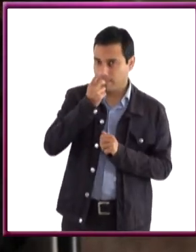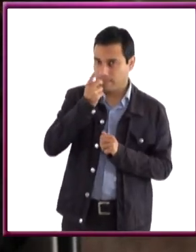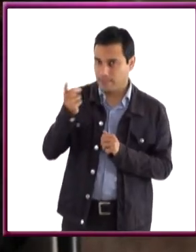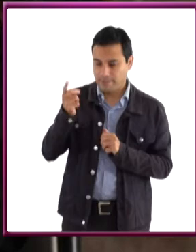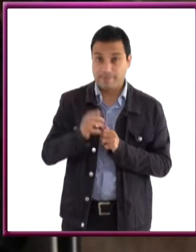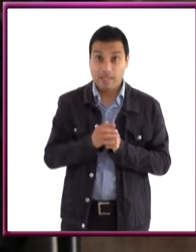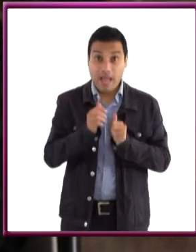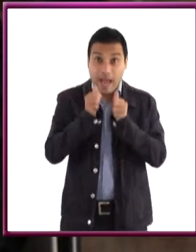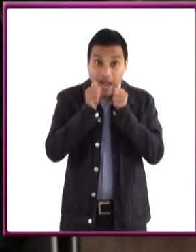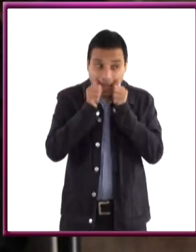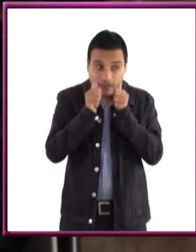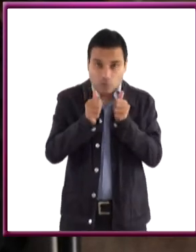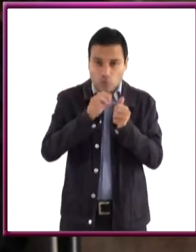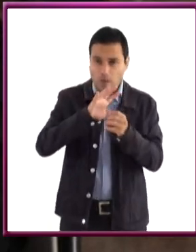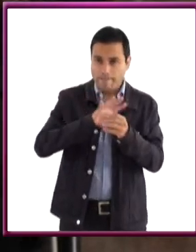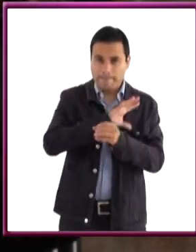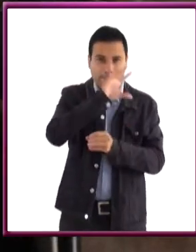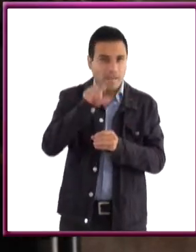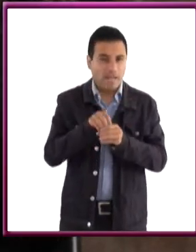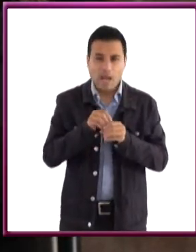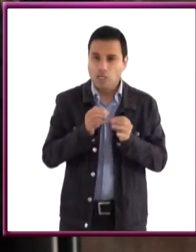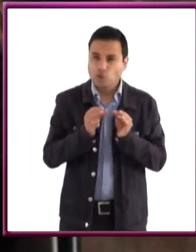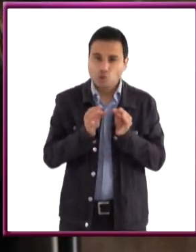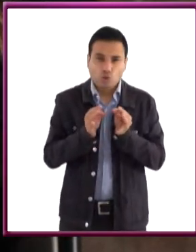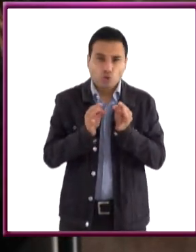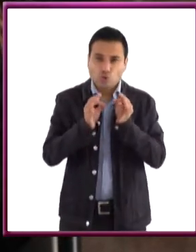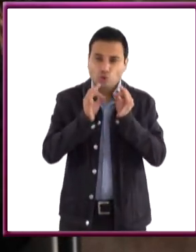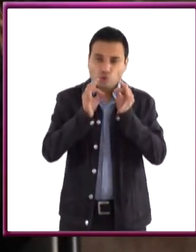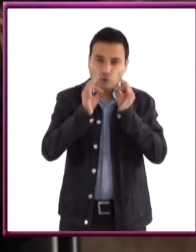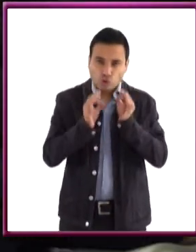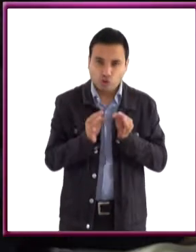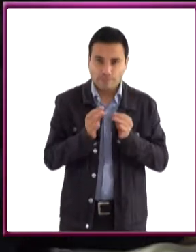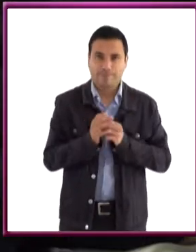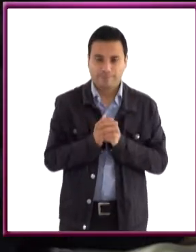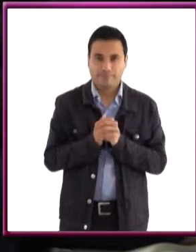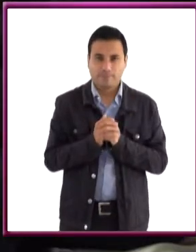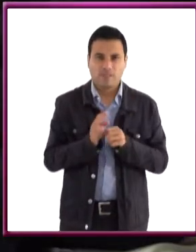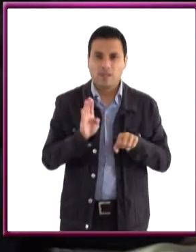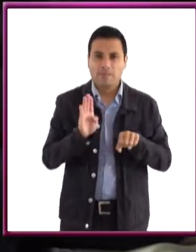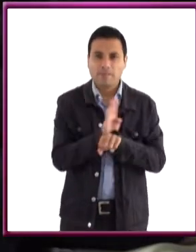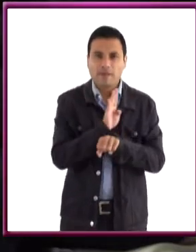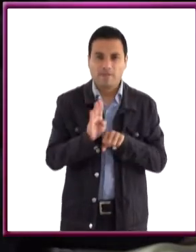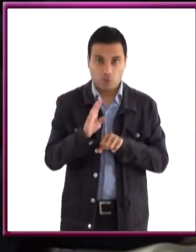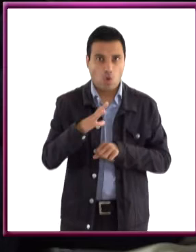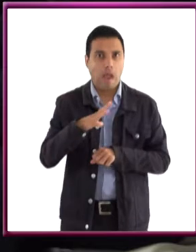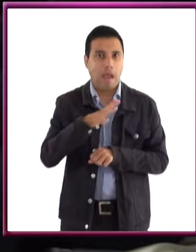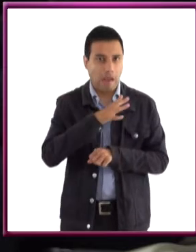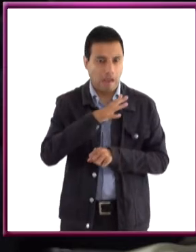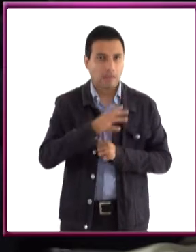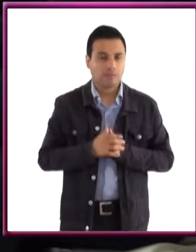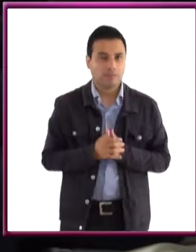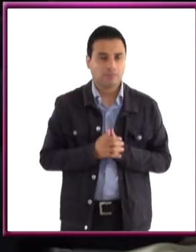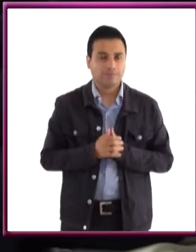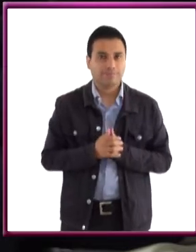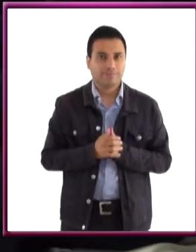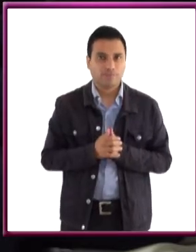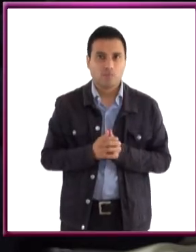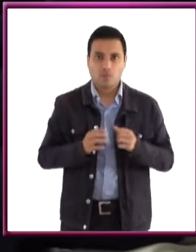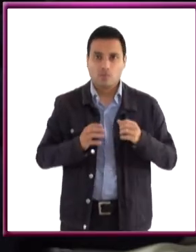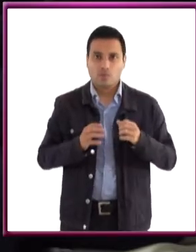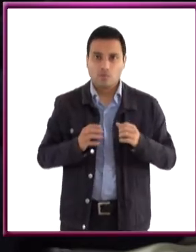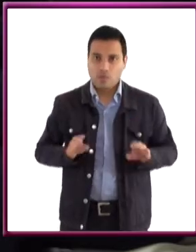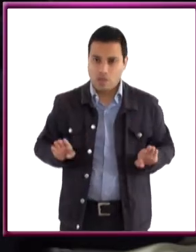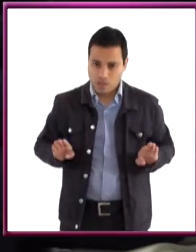que justo la atención plena, con todos estos estudios que hicieron, tiene como beneficios a largo plazo. Hace que